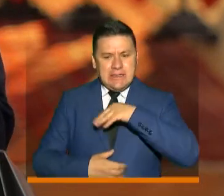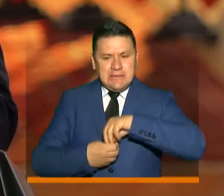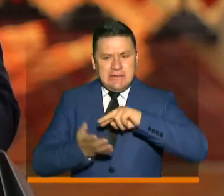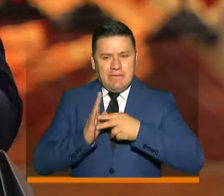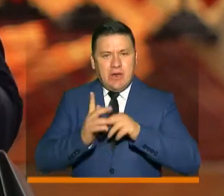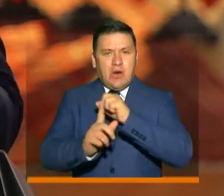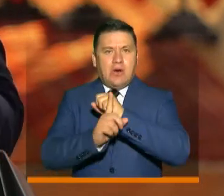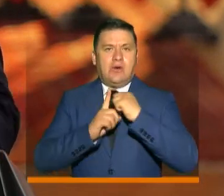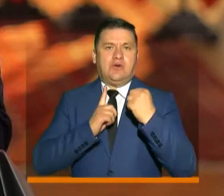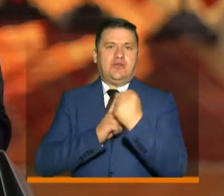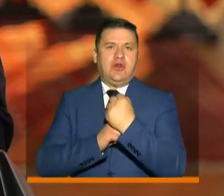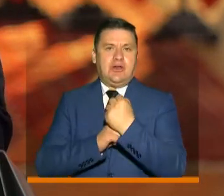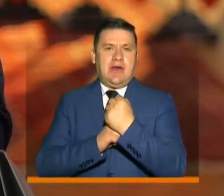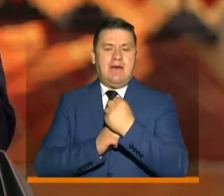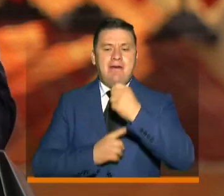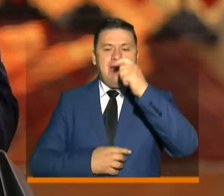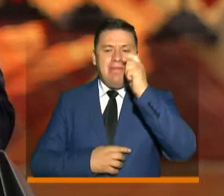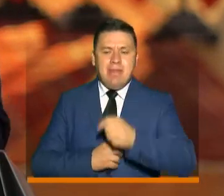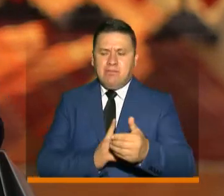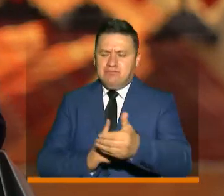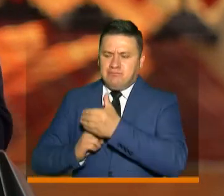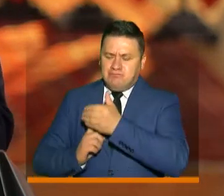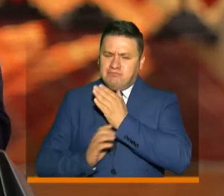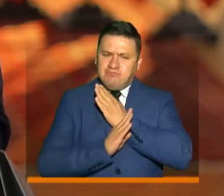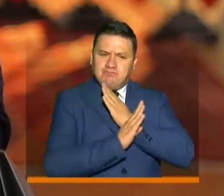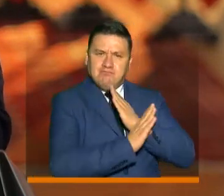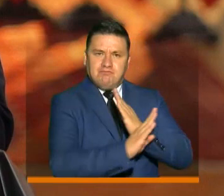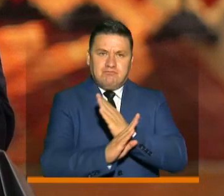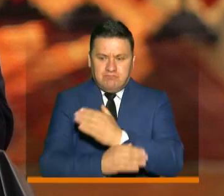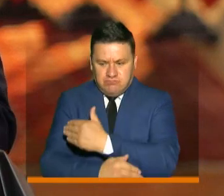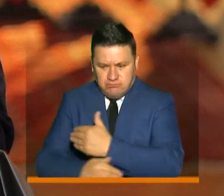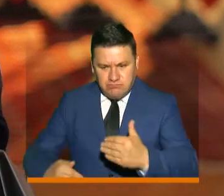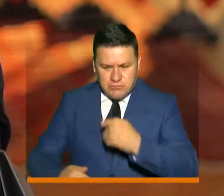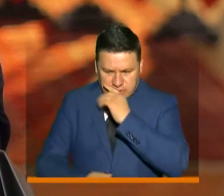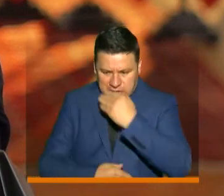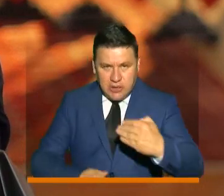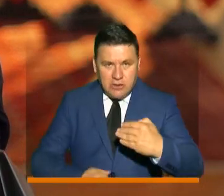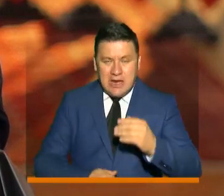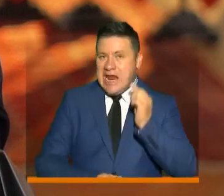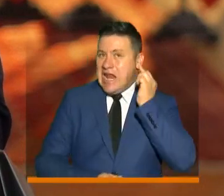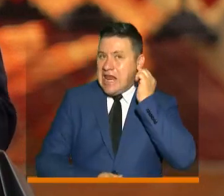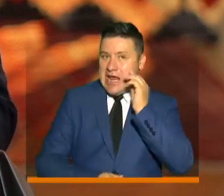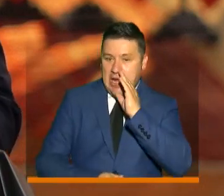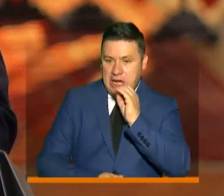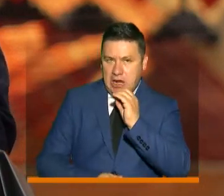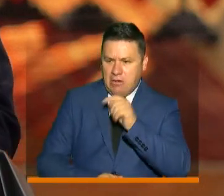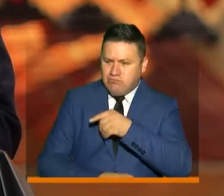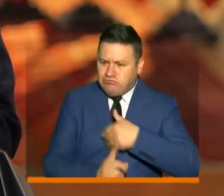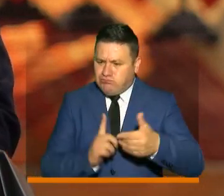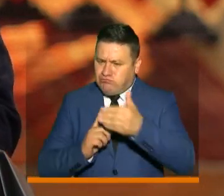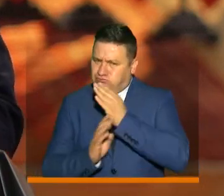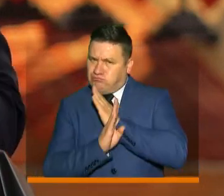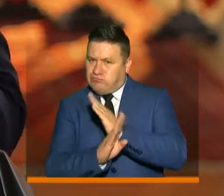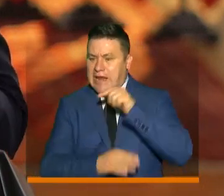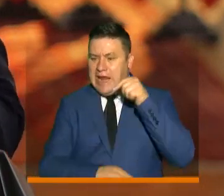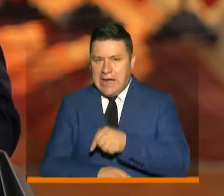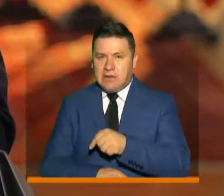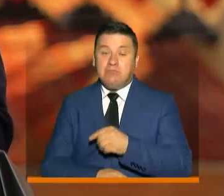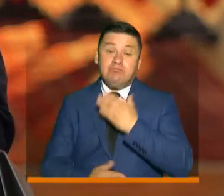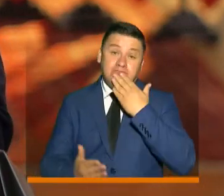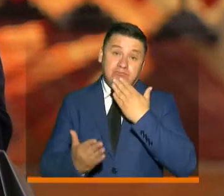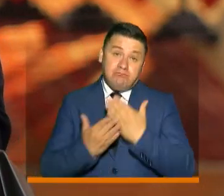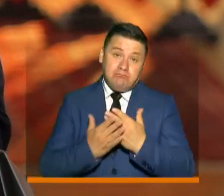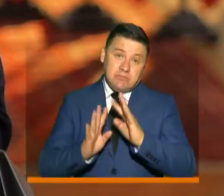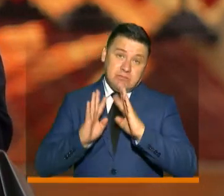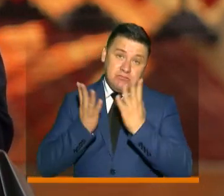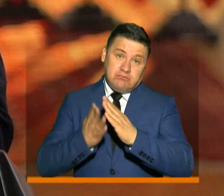la obligación de proteger con mayor vigor a nuestros niños y niñas y por eso le agradezco